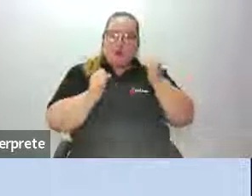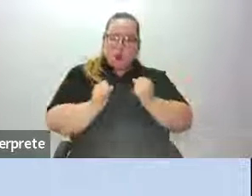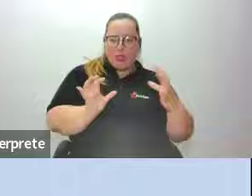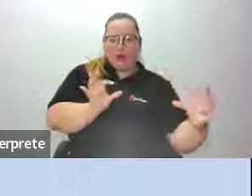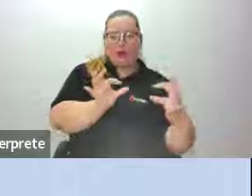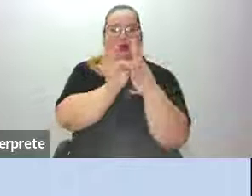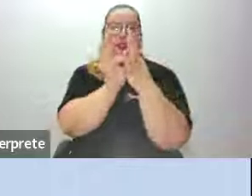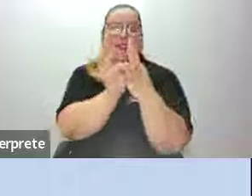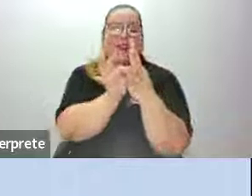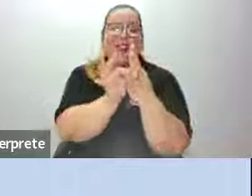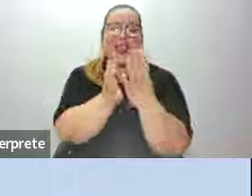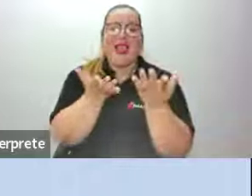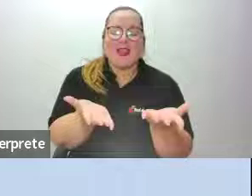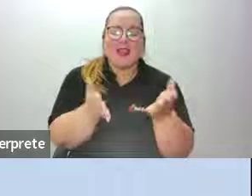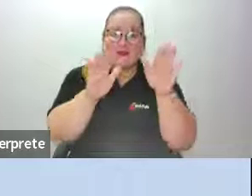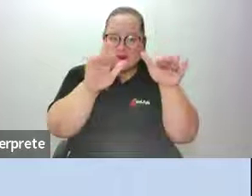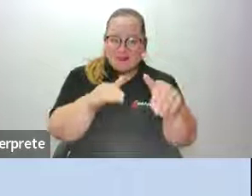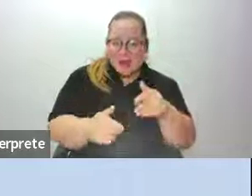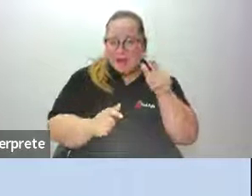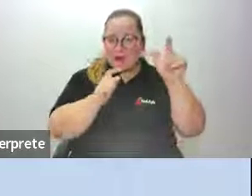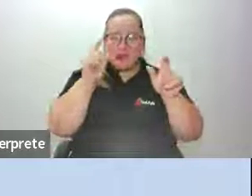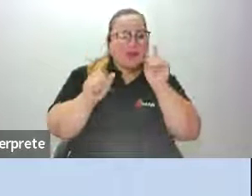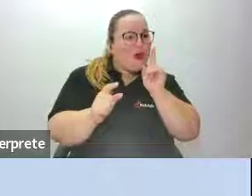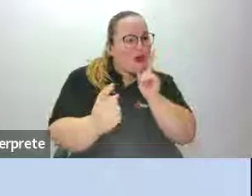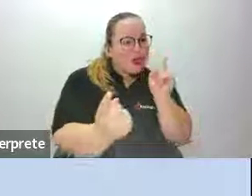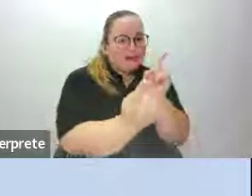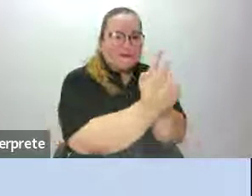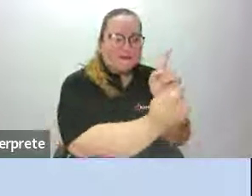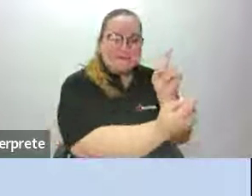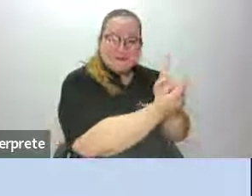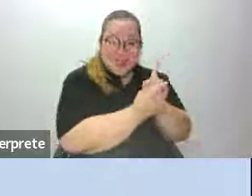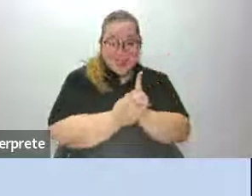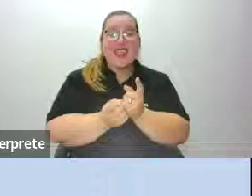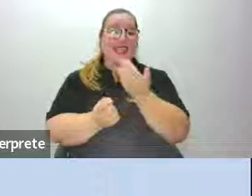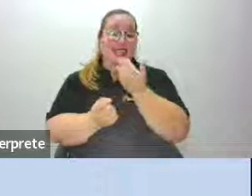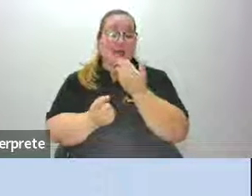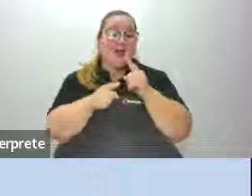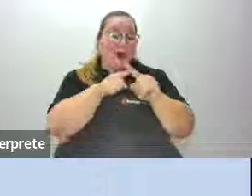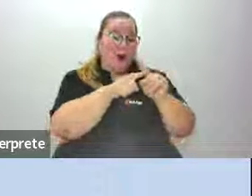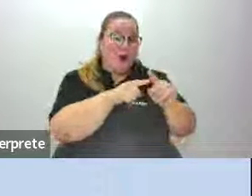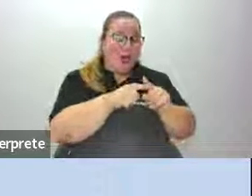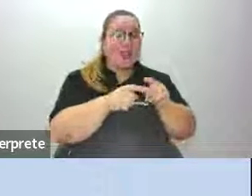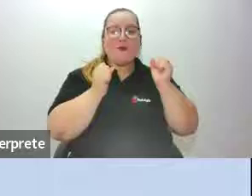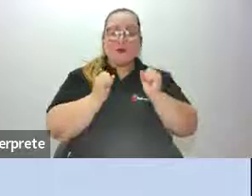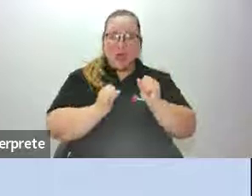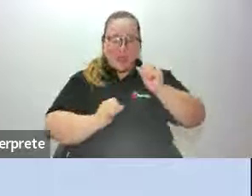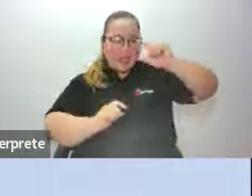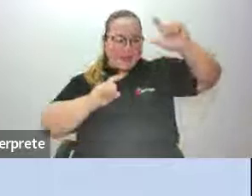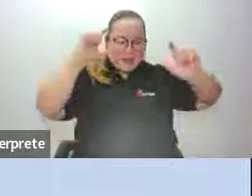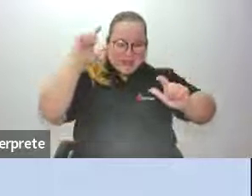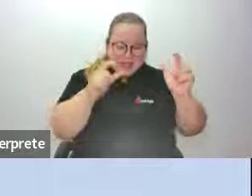conectarse con ellos, ¿sí? Con otros sordos o con aquellas posibilidades de expresión más